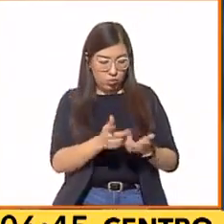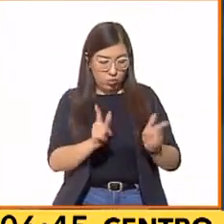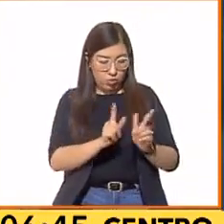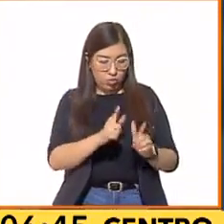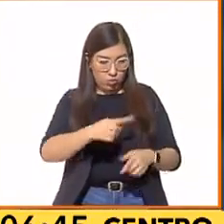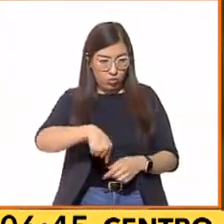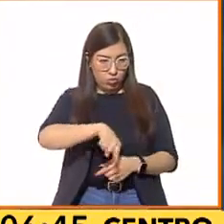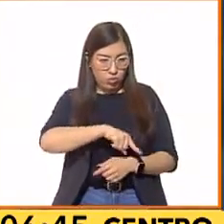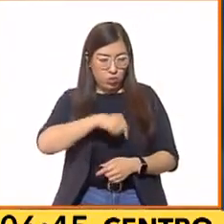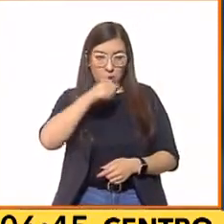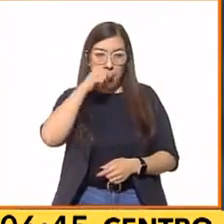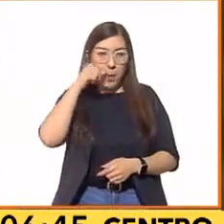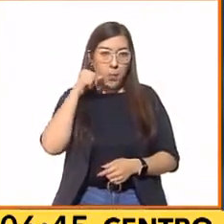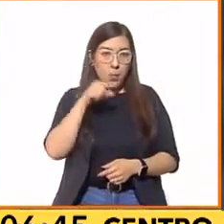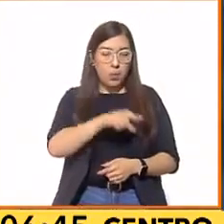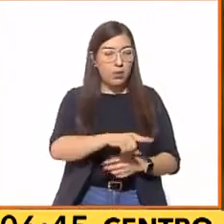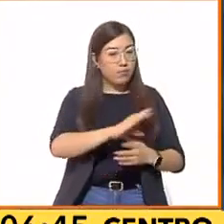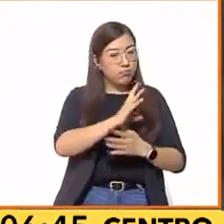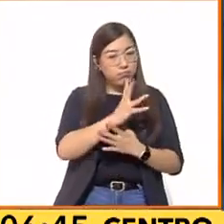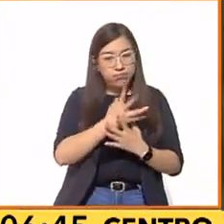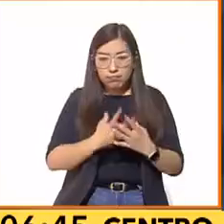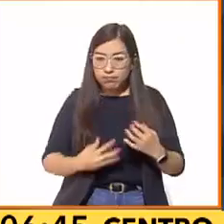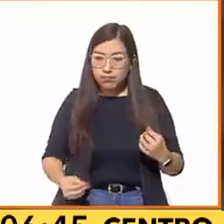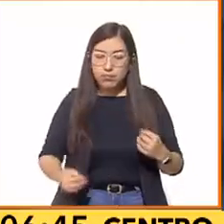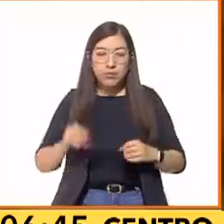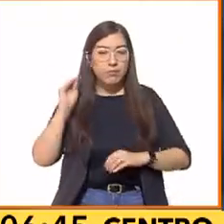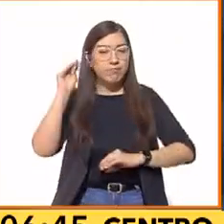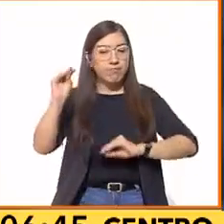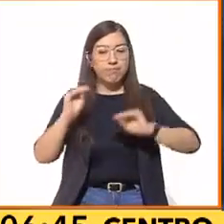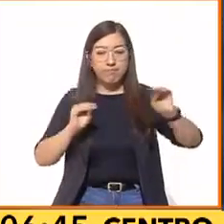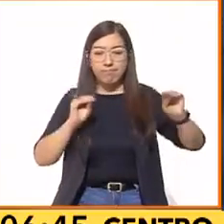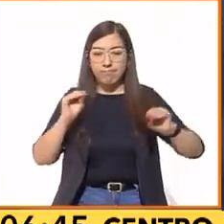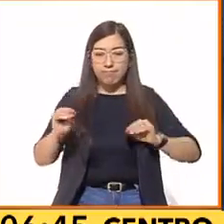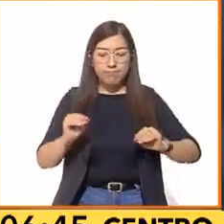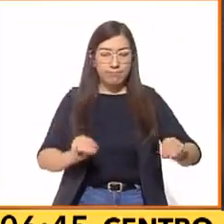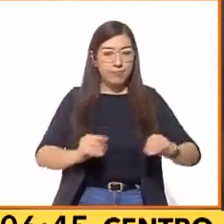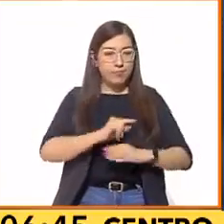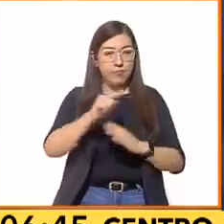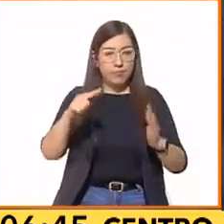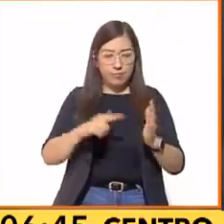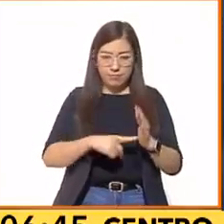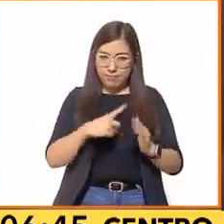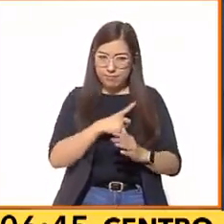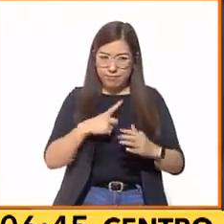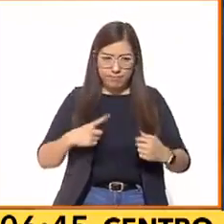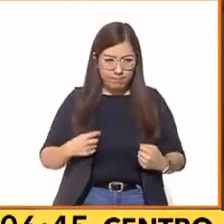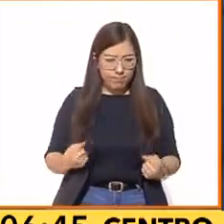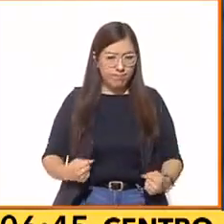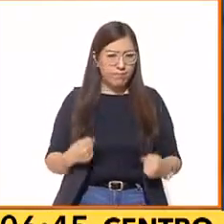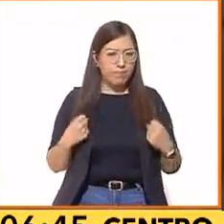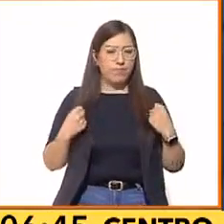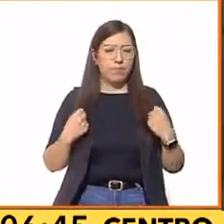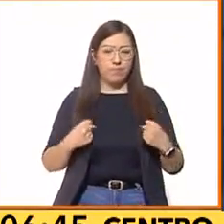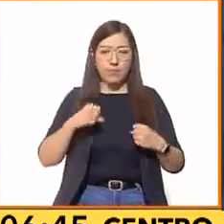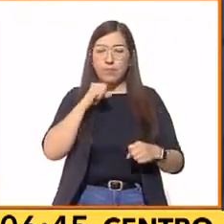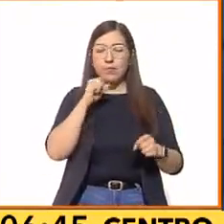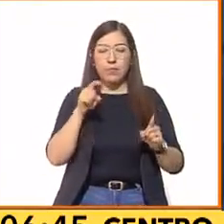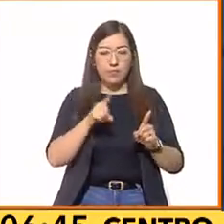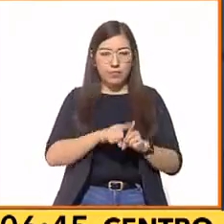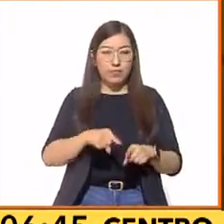refugiarse en distintas poblaciones y hacerse fuerte. Incluso tuvo que